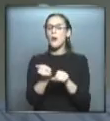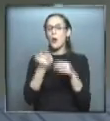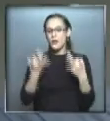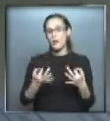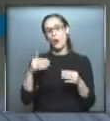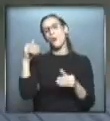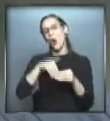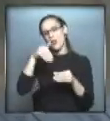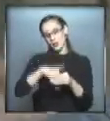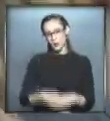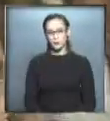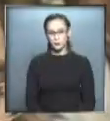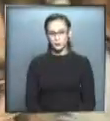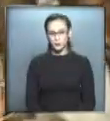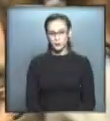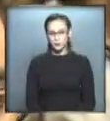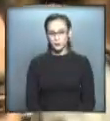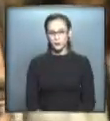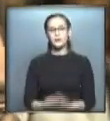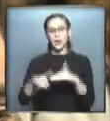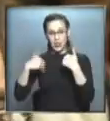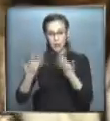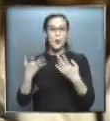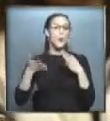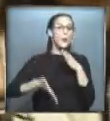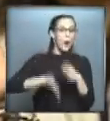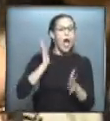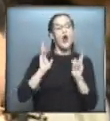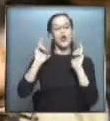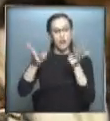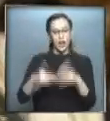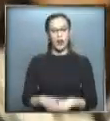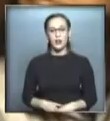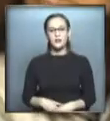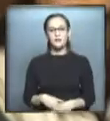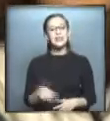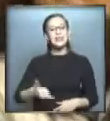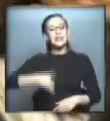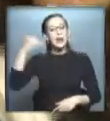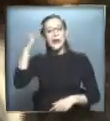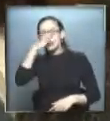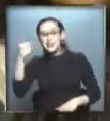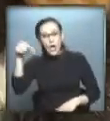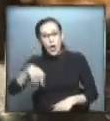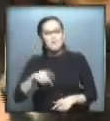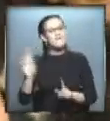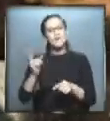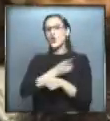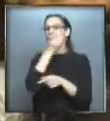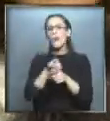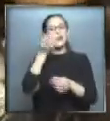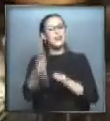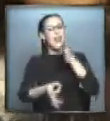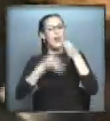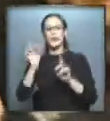en esto. Y después al hotel. ¿Hubo algún llamado de la presidenta para con vos? No pude conversar hoy.